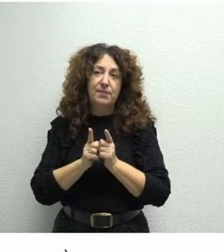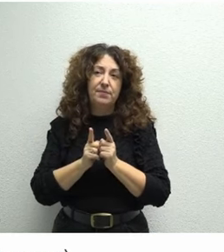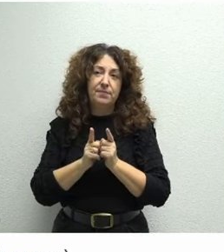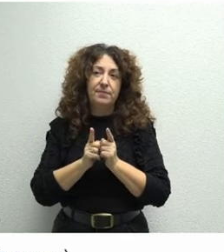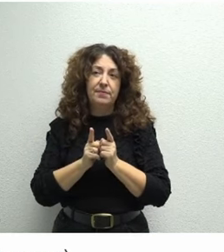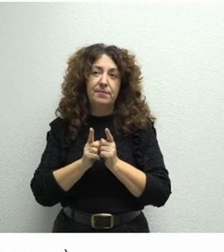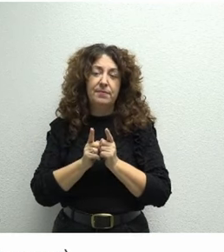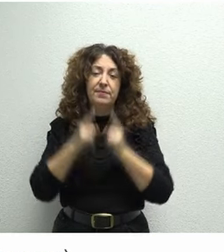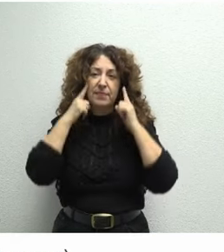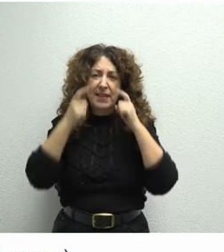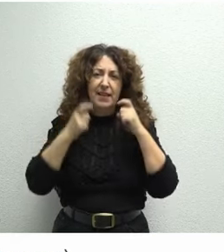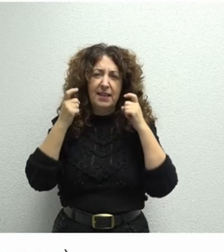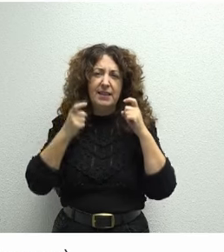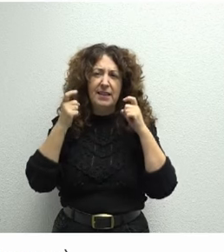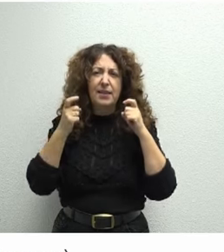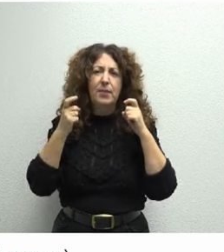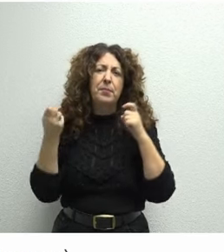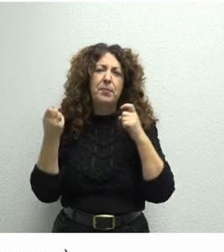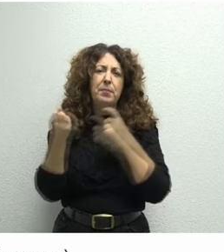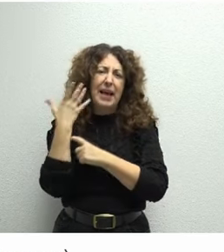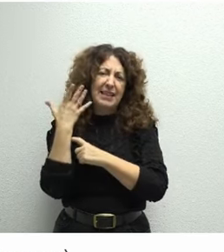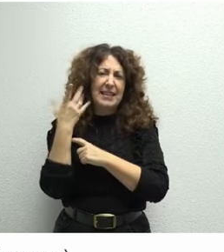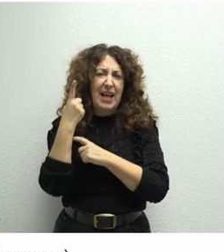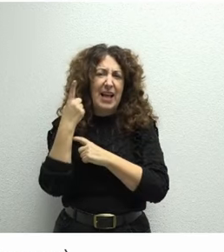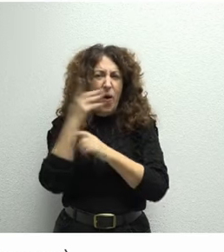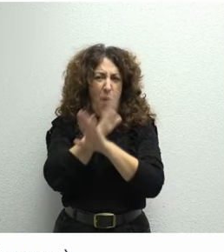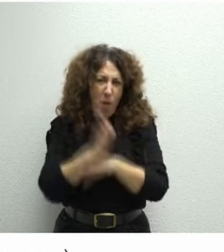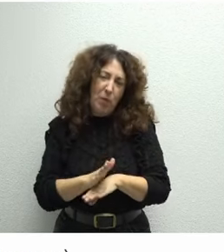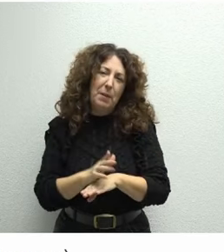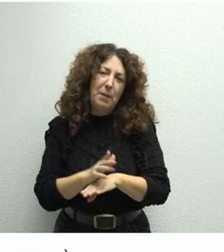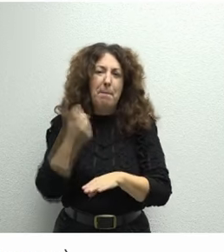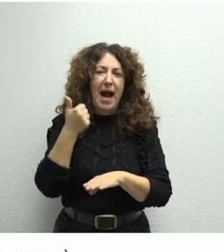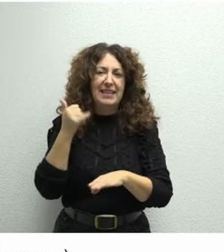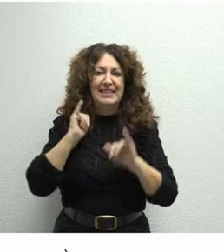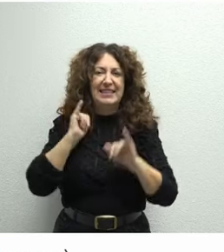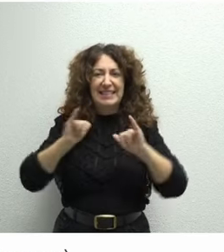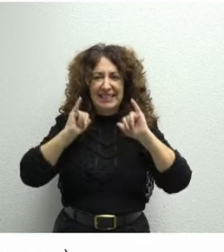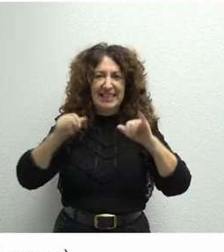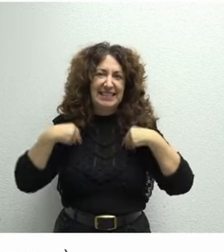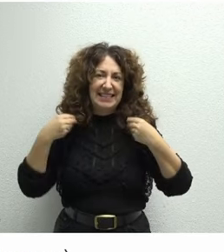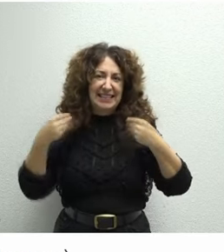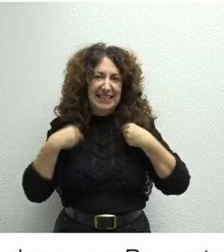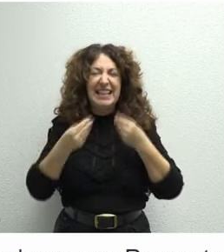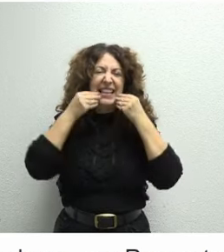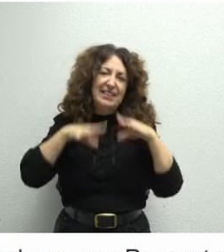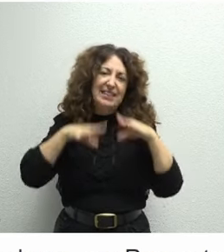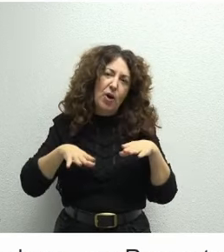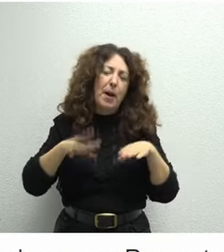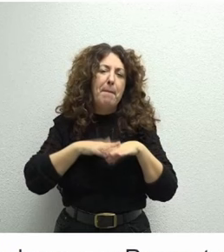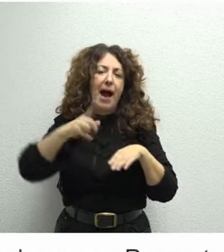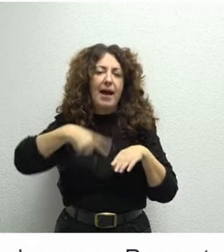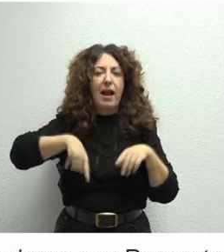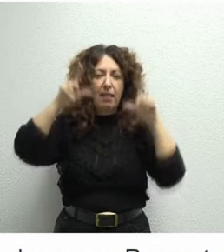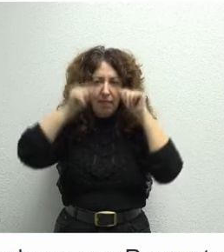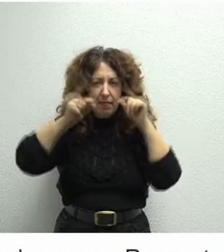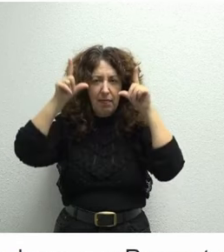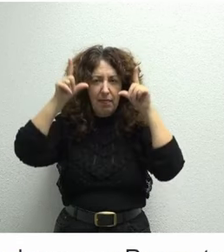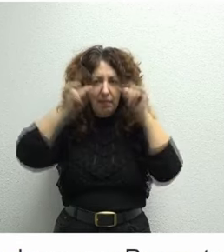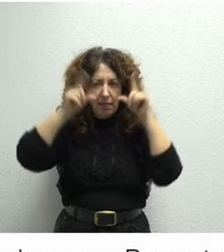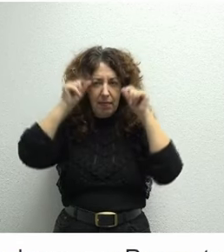eh vamos a intentar hacer la última presentación un poquito amena con el la historia de que no nos quedemos dormidos y al